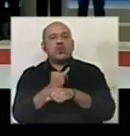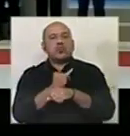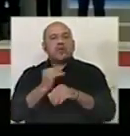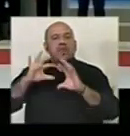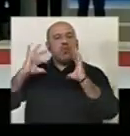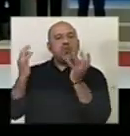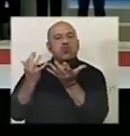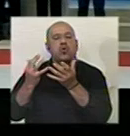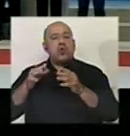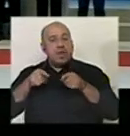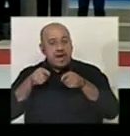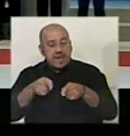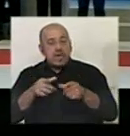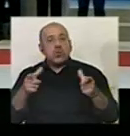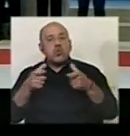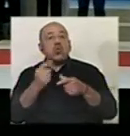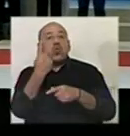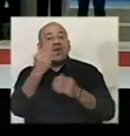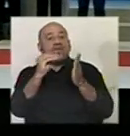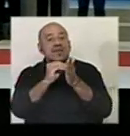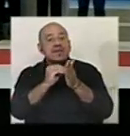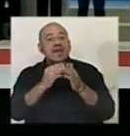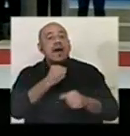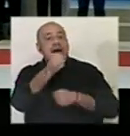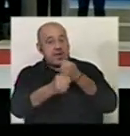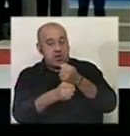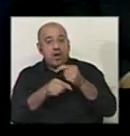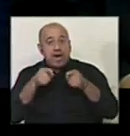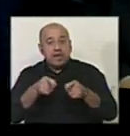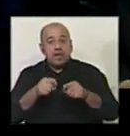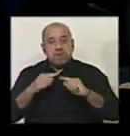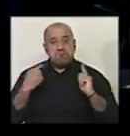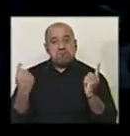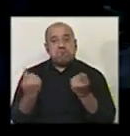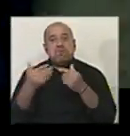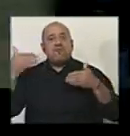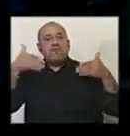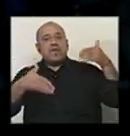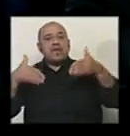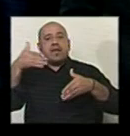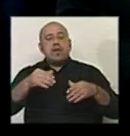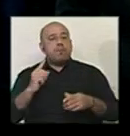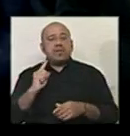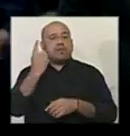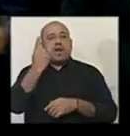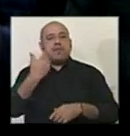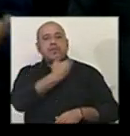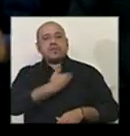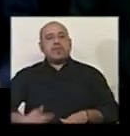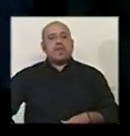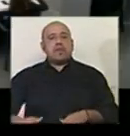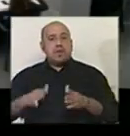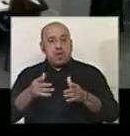mundo, que se reúne una vez al año en una cumbre en la que participan los principales mandatarios, acompañados de